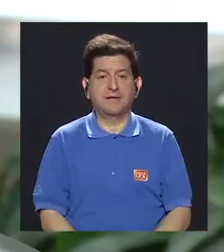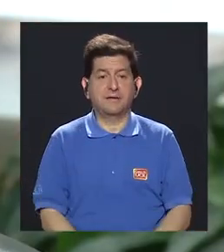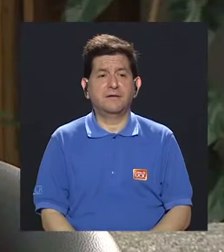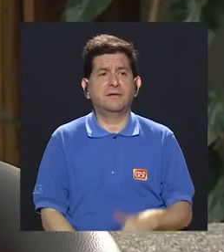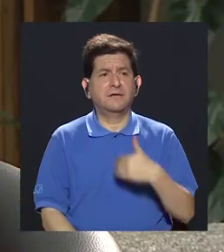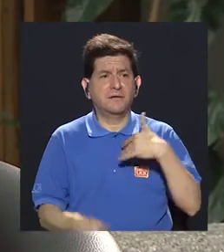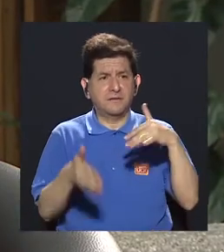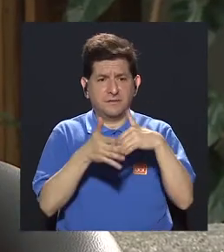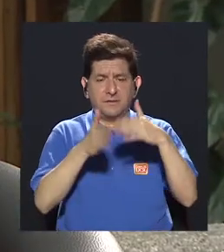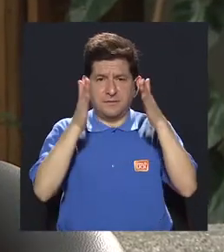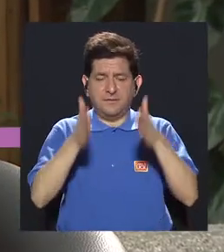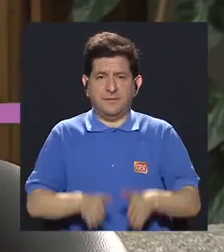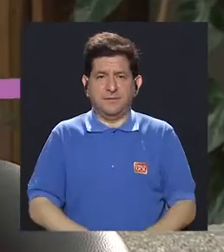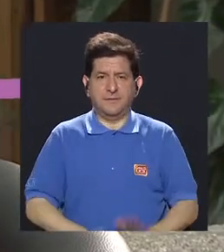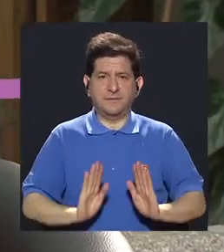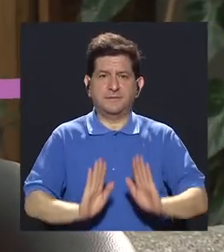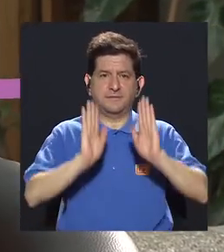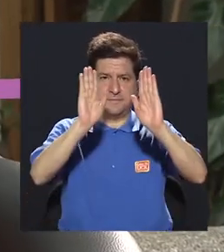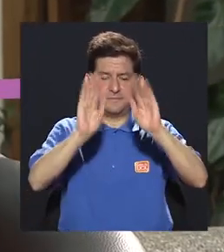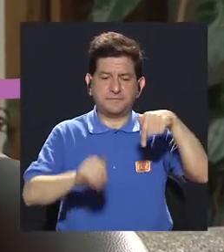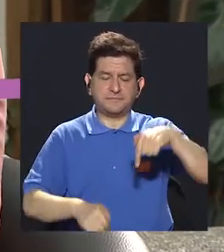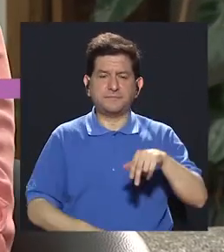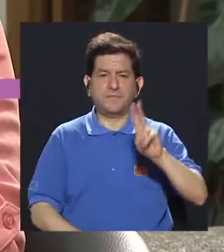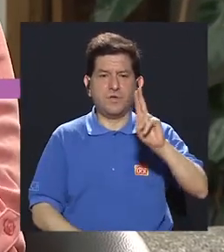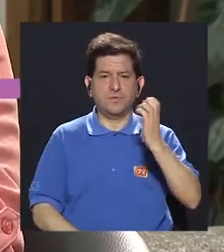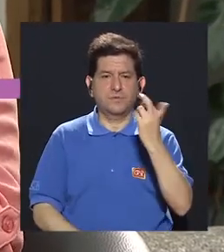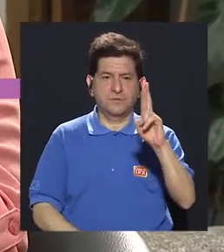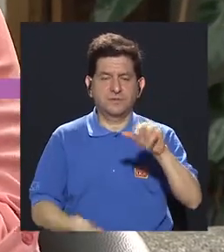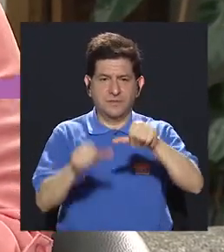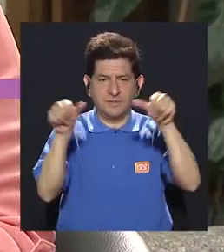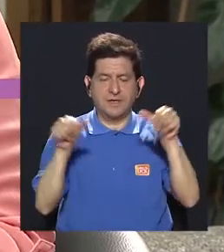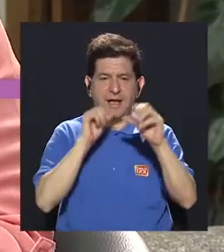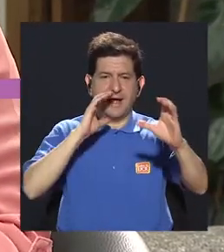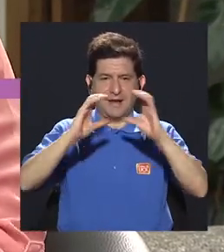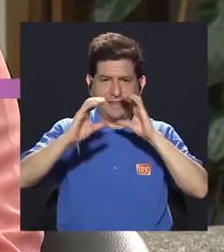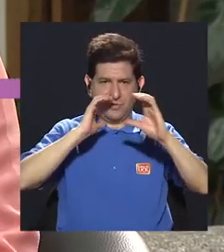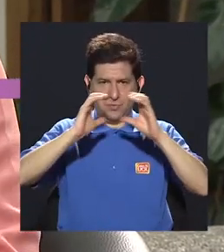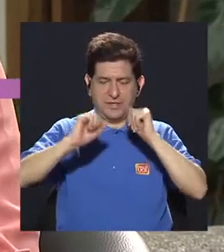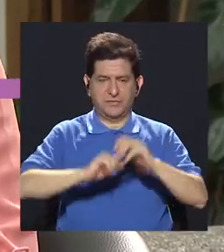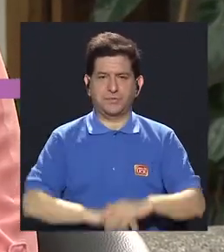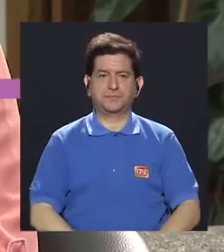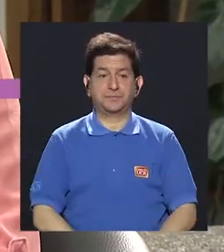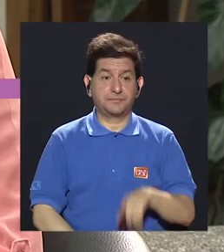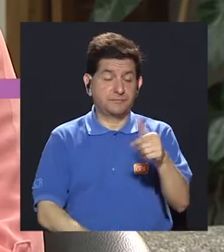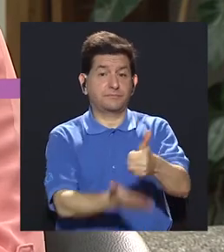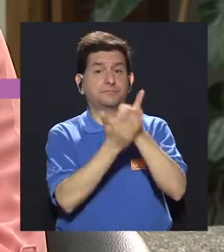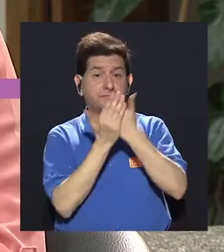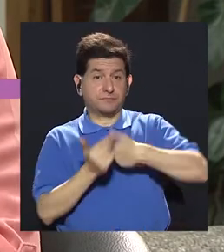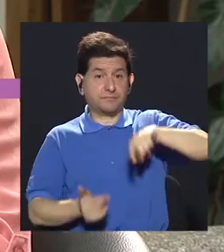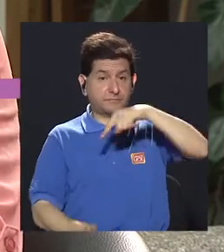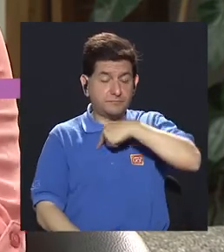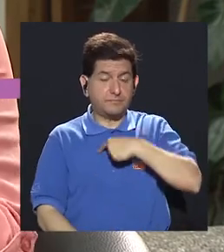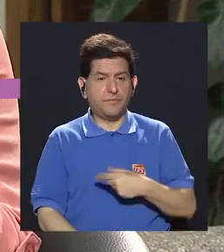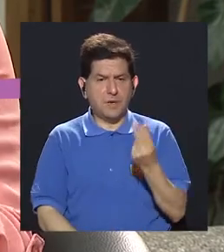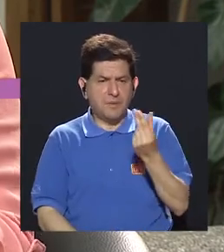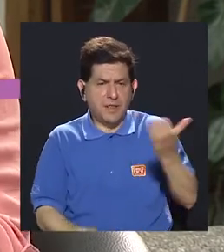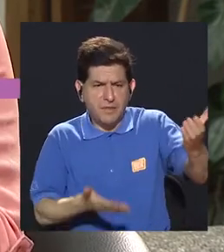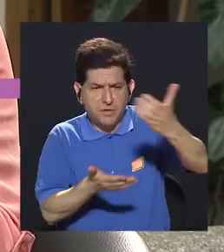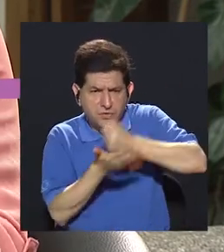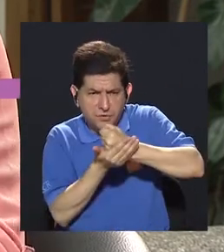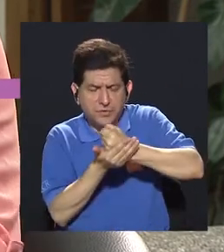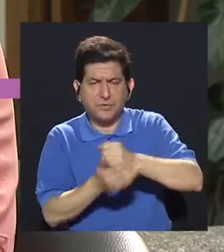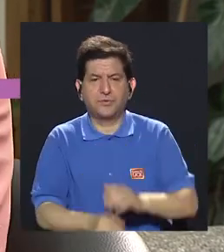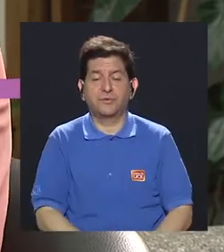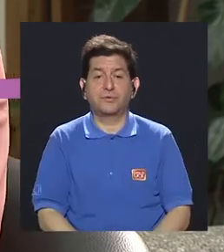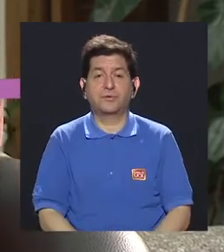Hemos tenido estudiantes extraordinarios de aquí, de la UCR, en el área de comunicación, ¿verdad? Que nos han ayudado en recaudación de fondos,